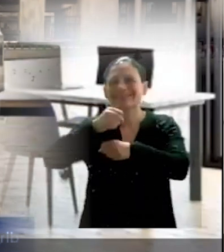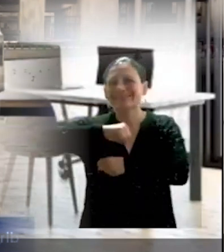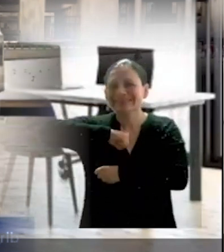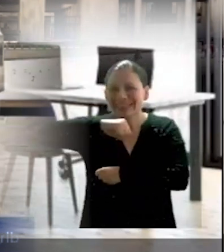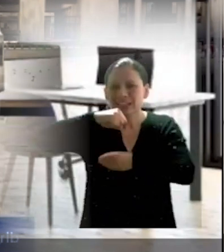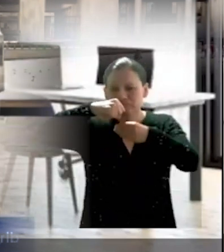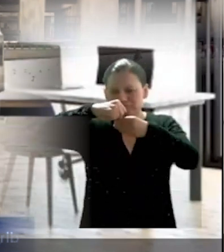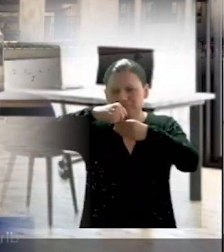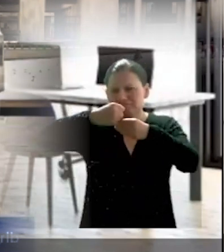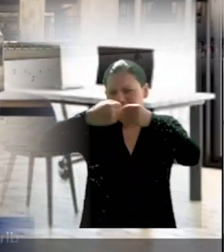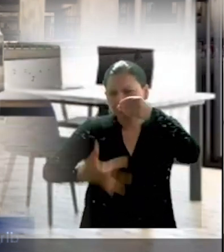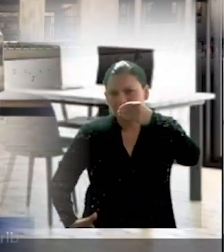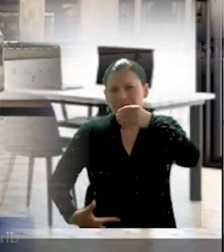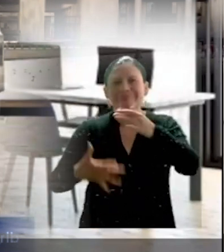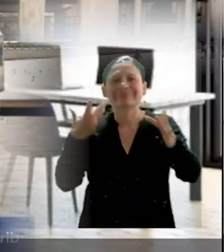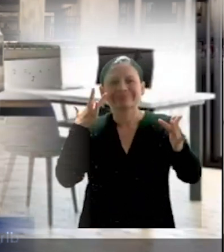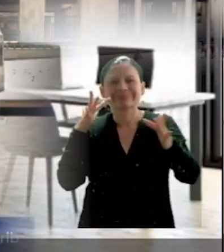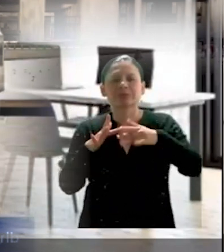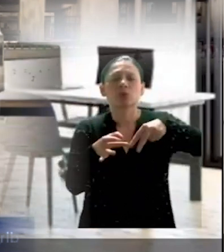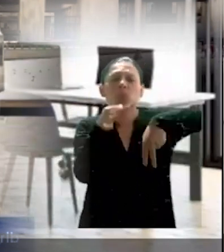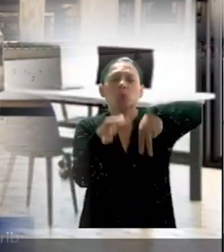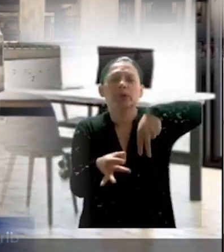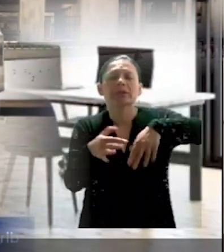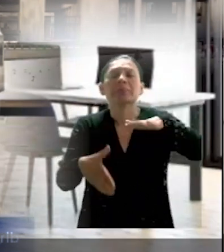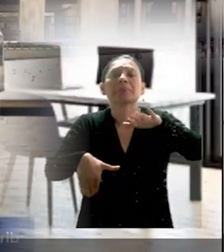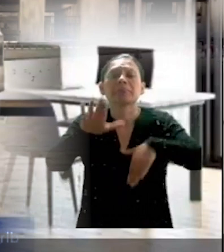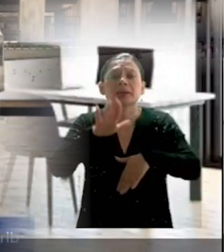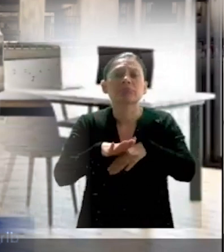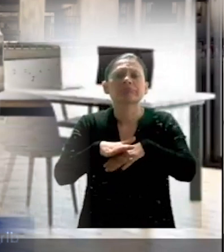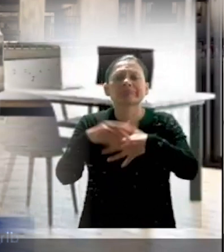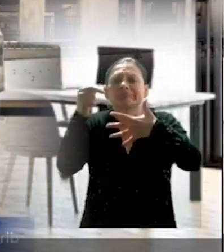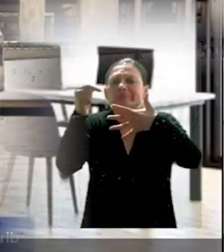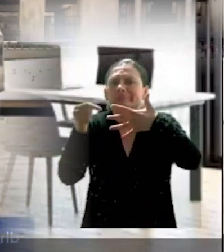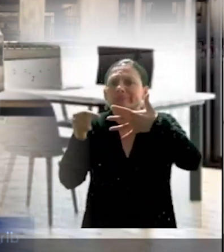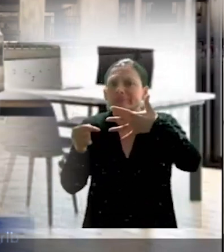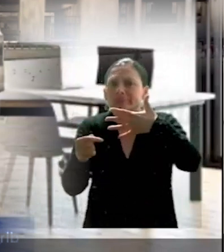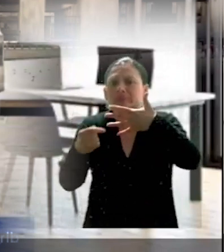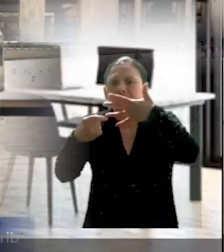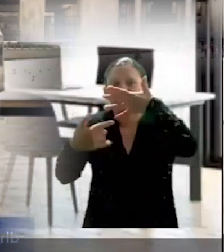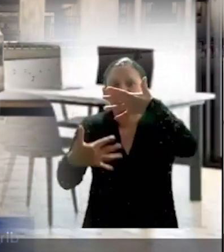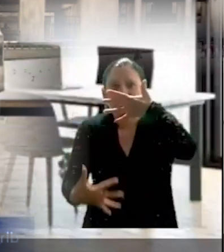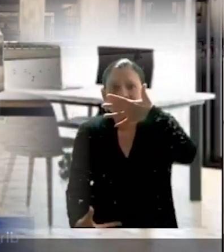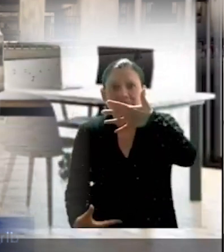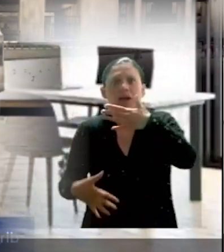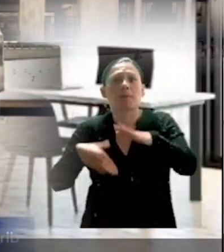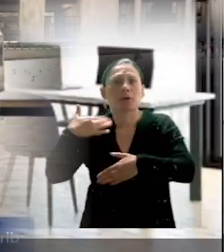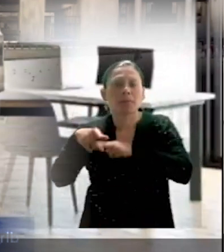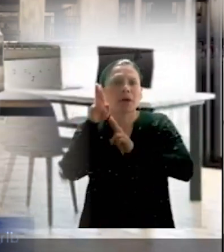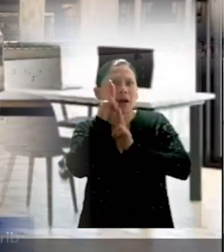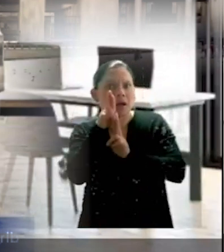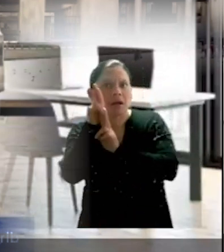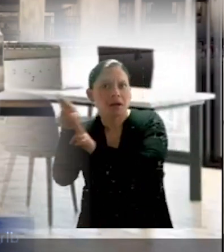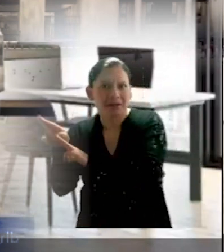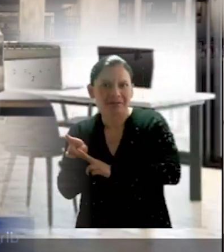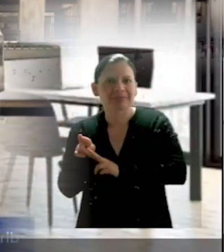jurídicos. Uno, la expansión en cuanto al abanico de derechos fundamentales que se han ido reconociendo, que fue una lucha muy difícil desde